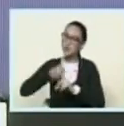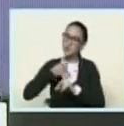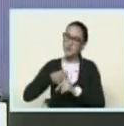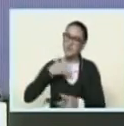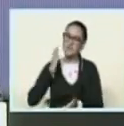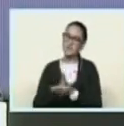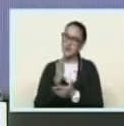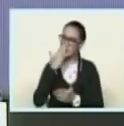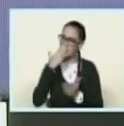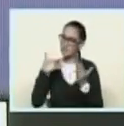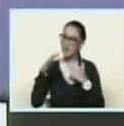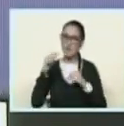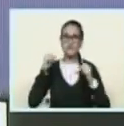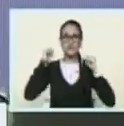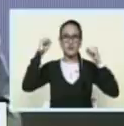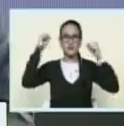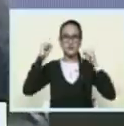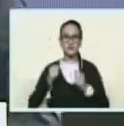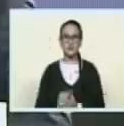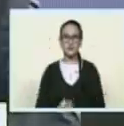vencer.